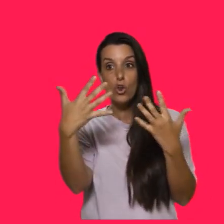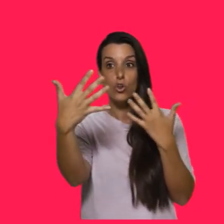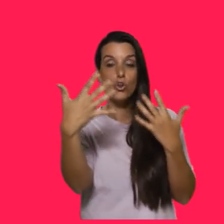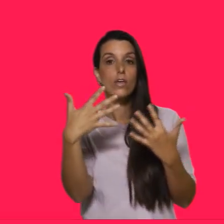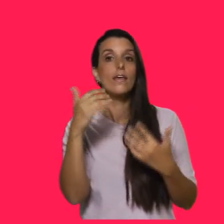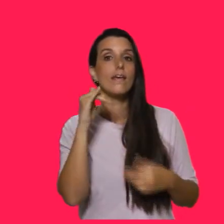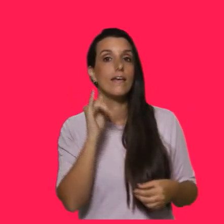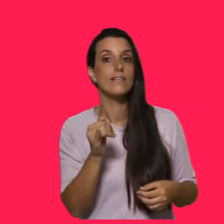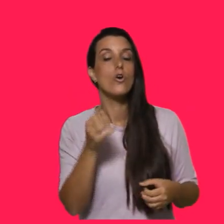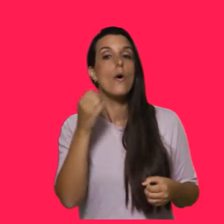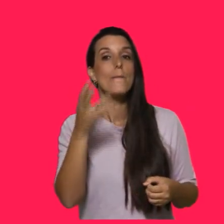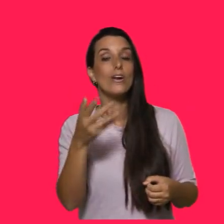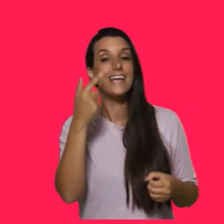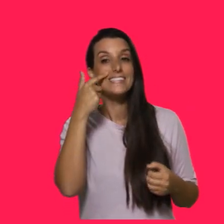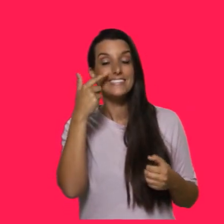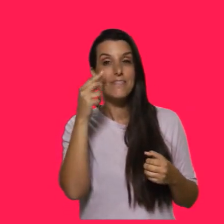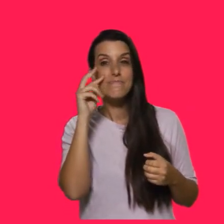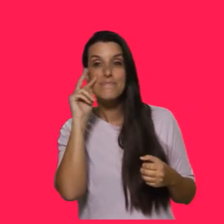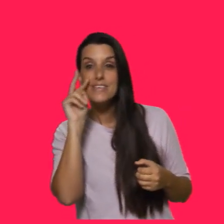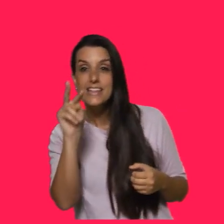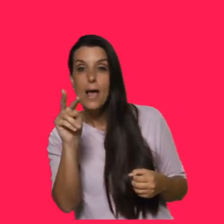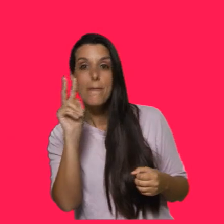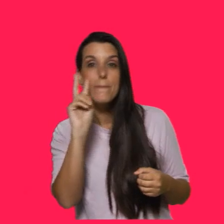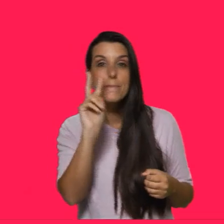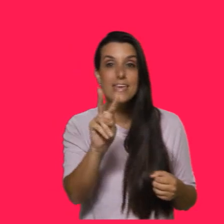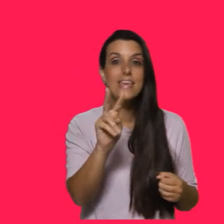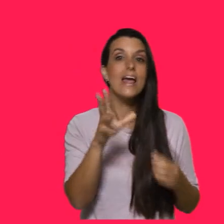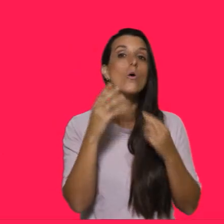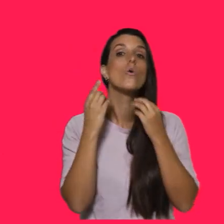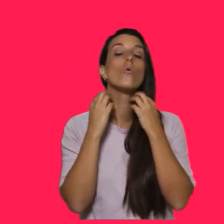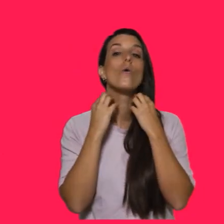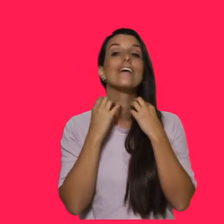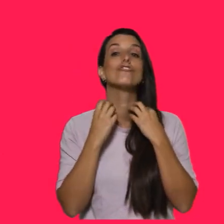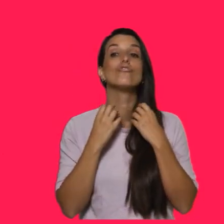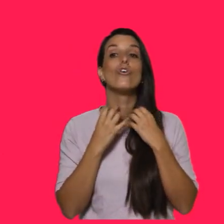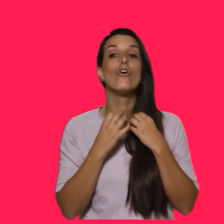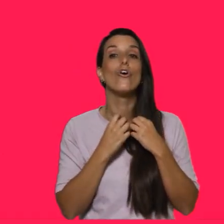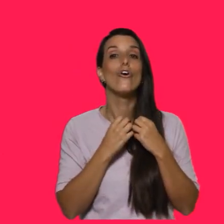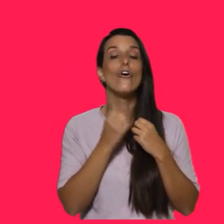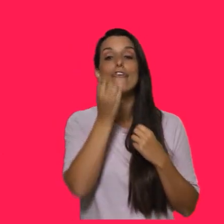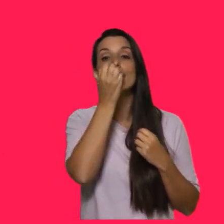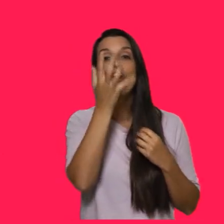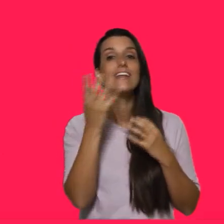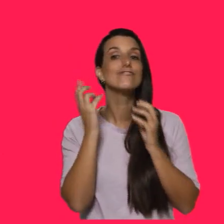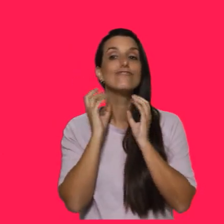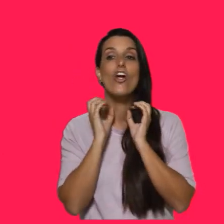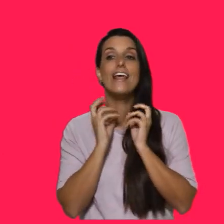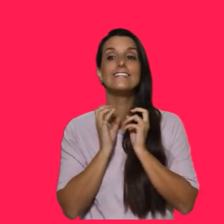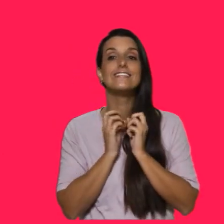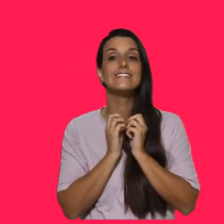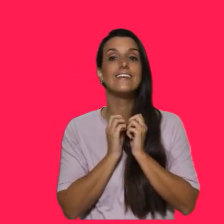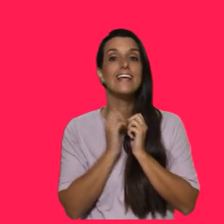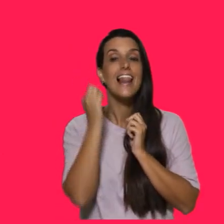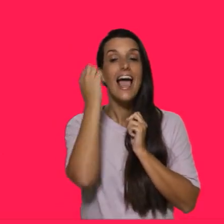No. Porque si vos te pones a fijar, el cuello, ¿verdad?, son todas margaritas, las